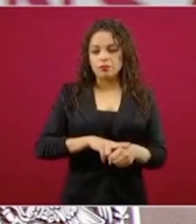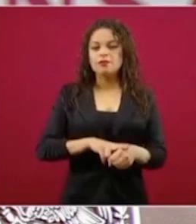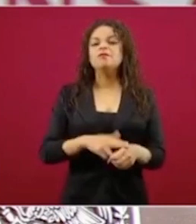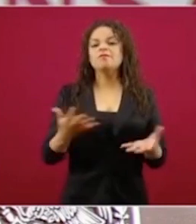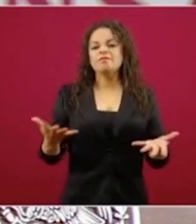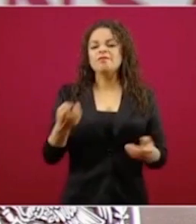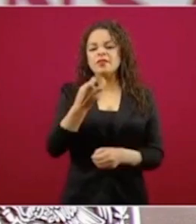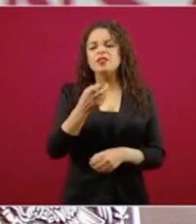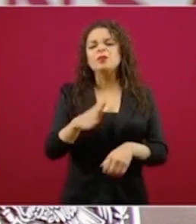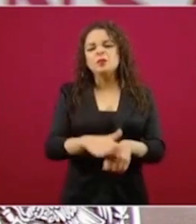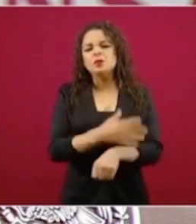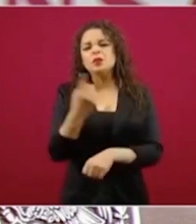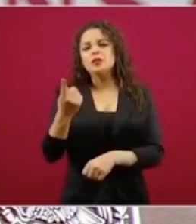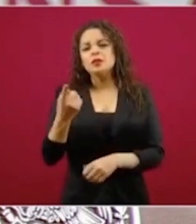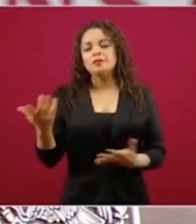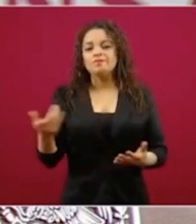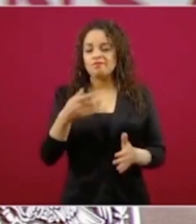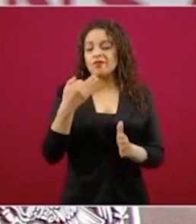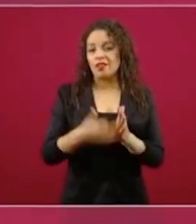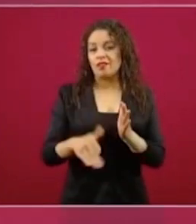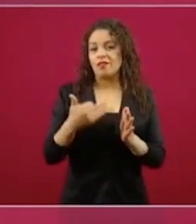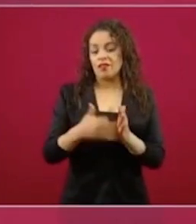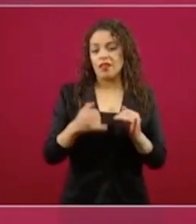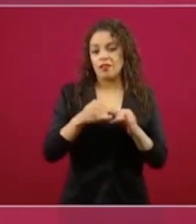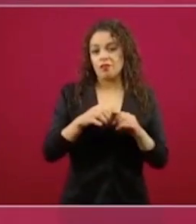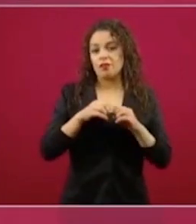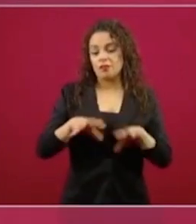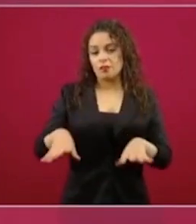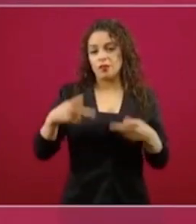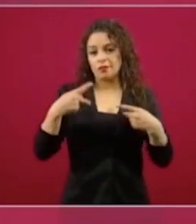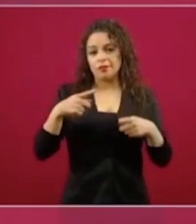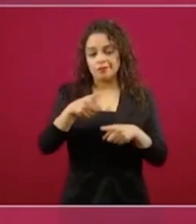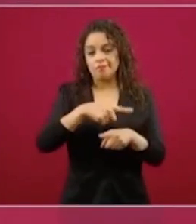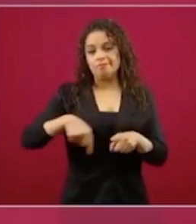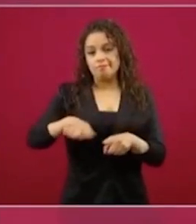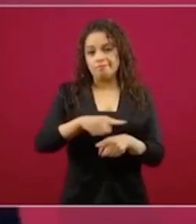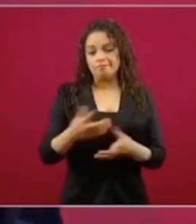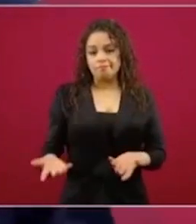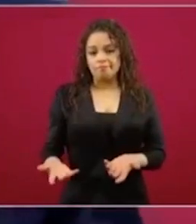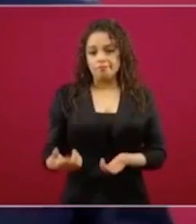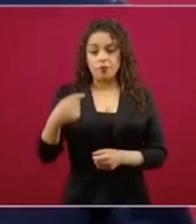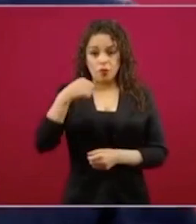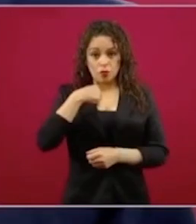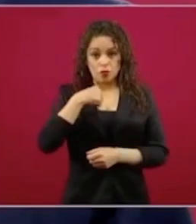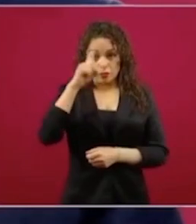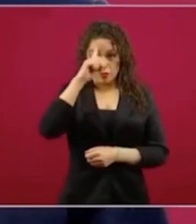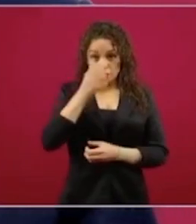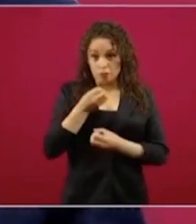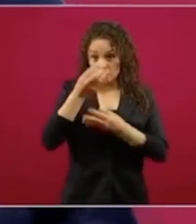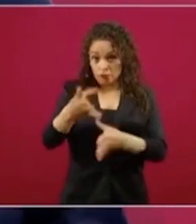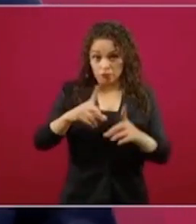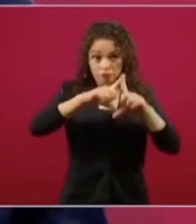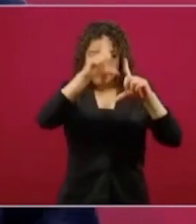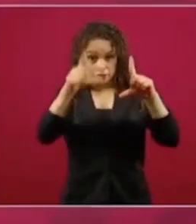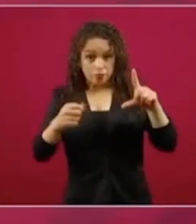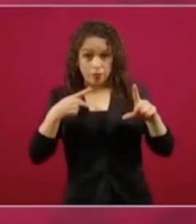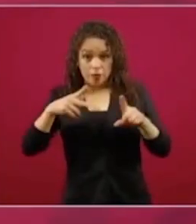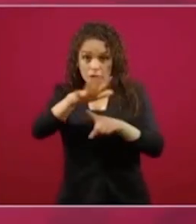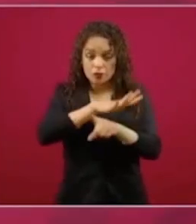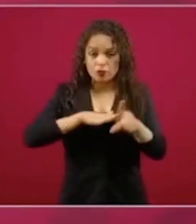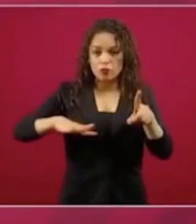A falta de información. ¿Qué le puedo decir a la gente? Tengan confianza, nosotros no vamos a mentir,